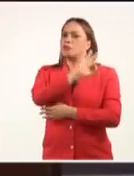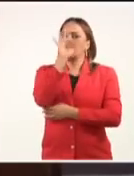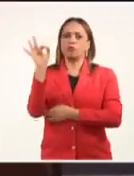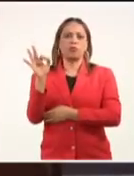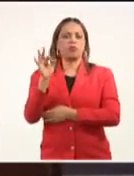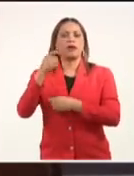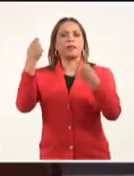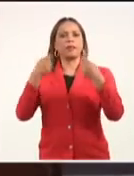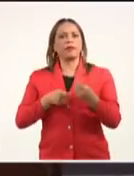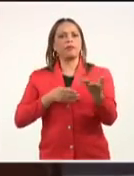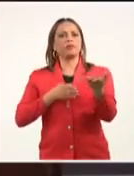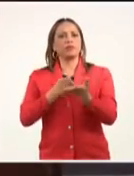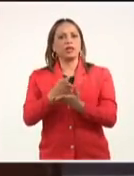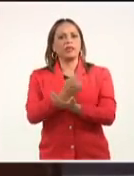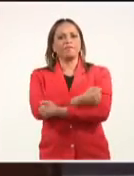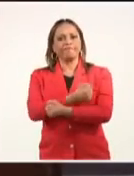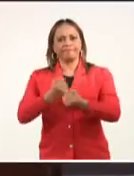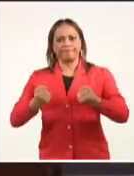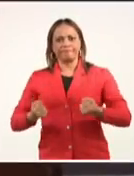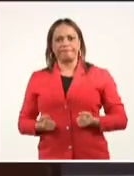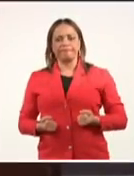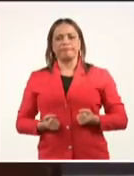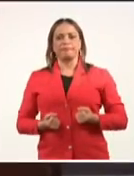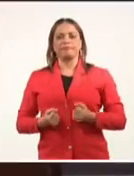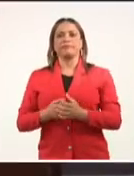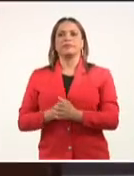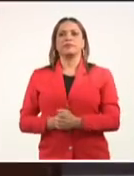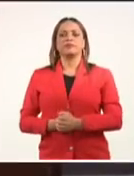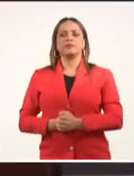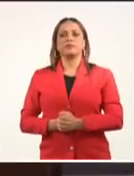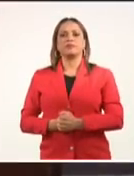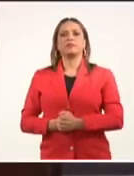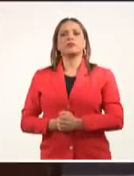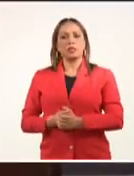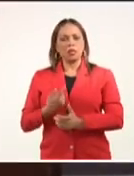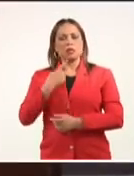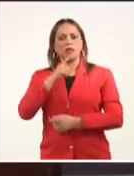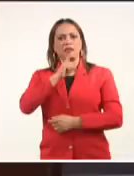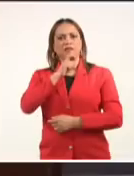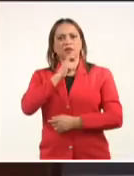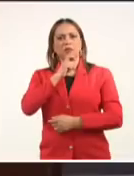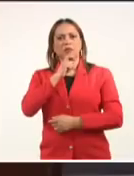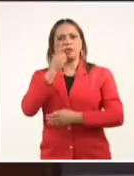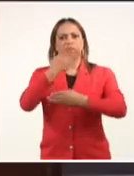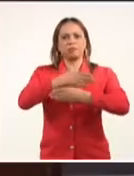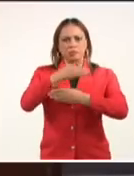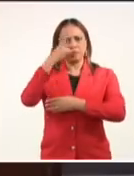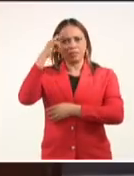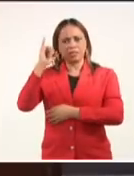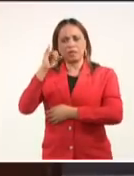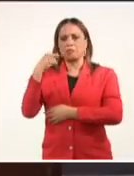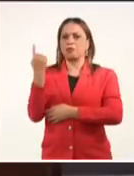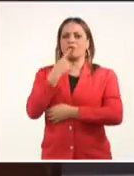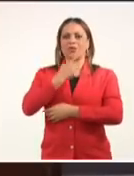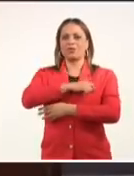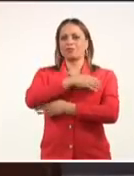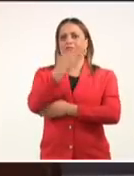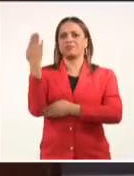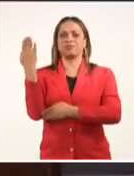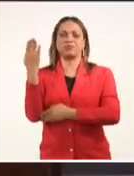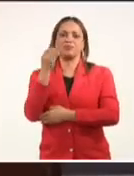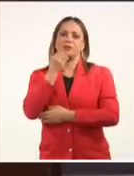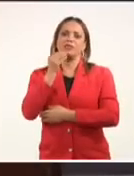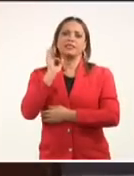limitemos a resistir. Vamos a salir de estas dificultades como lo hemos